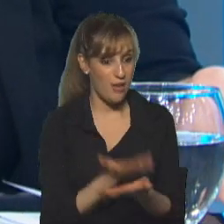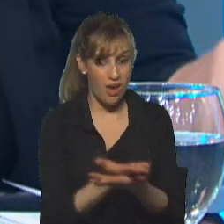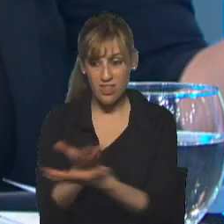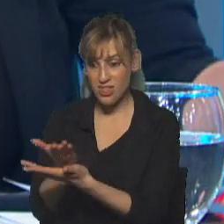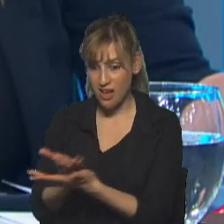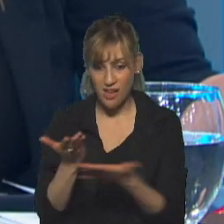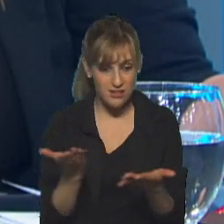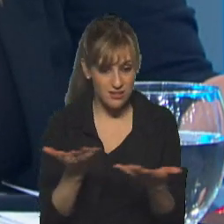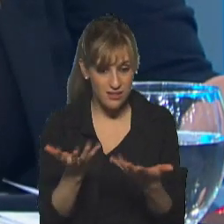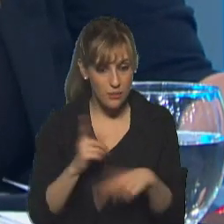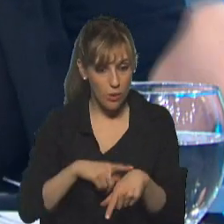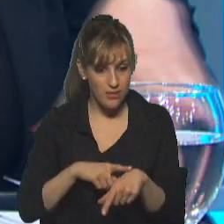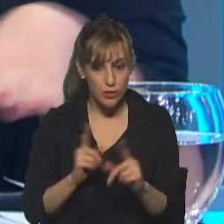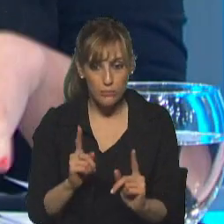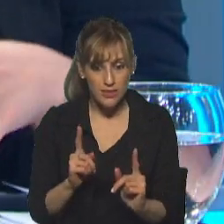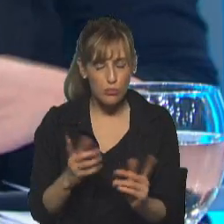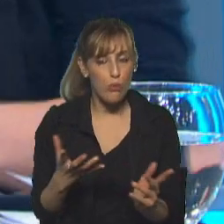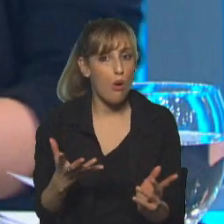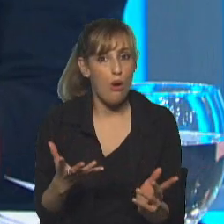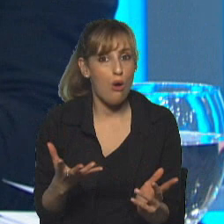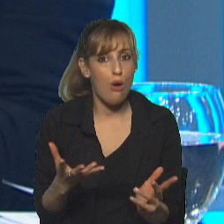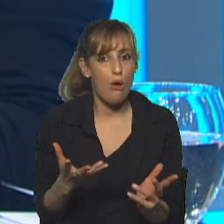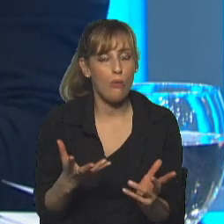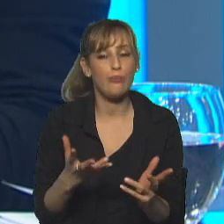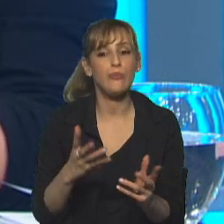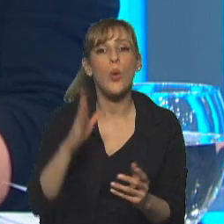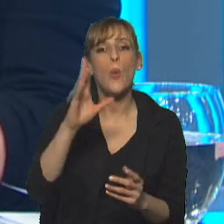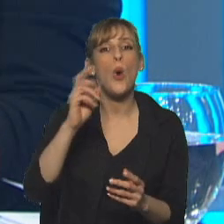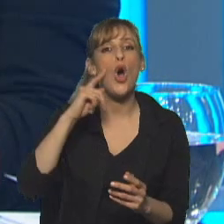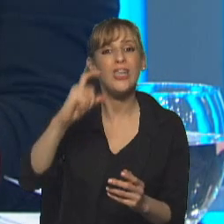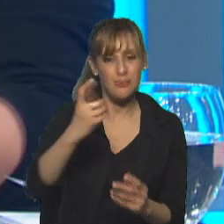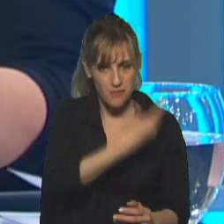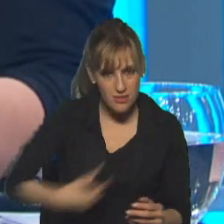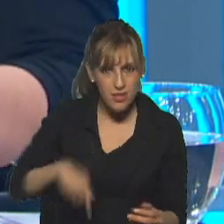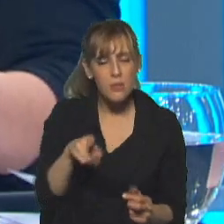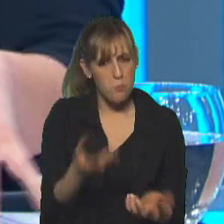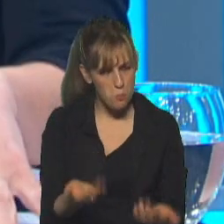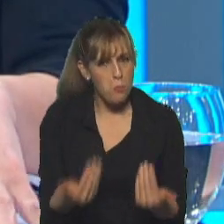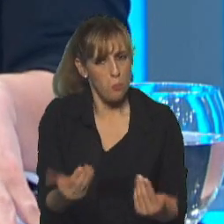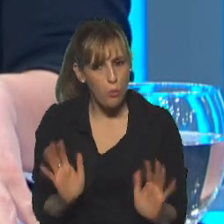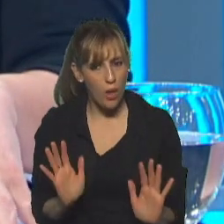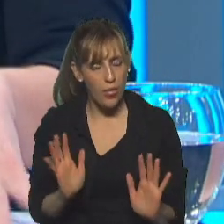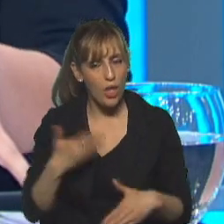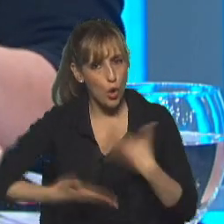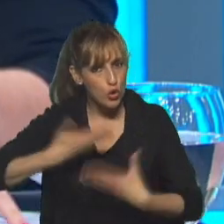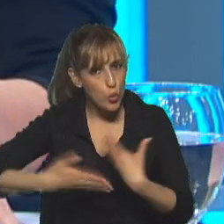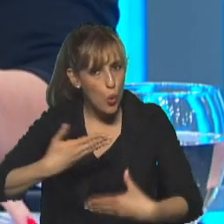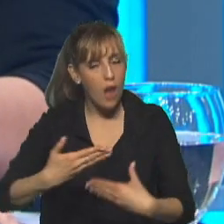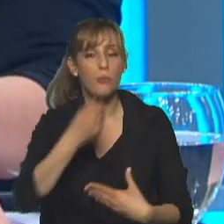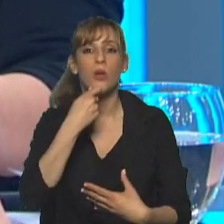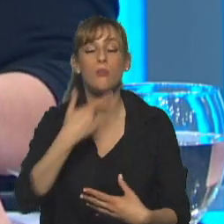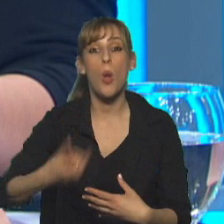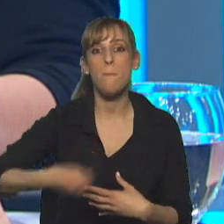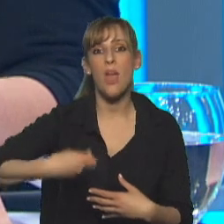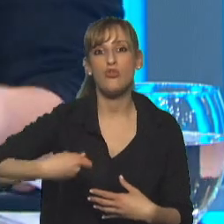que quedó estancado con el rechazo. Quiero decir, Gabriel Boric puede avanzar justamente en estas medidas como las pensiones sin un